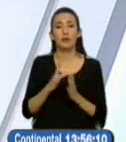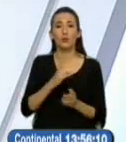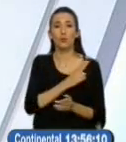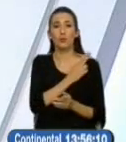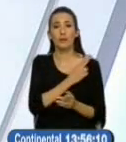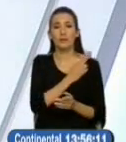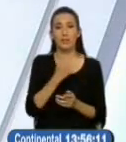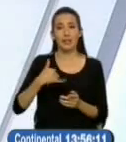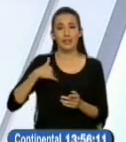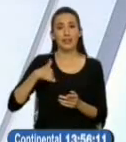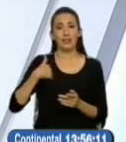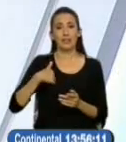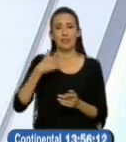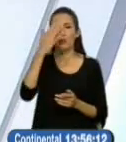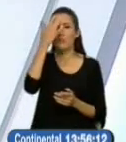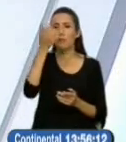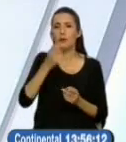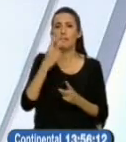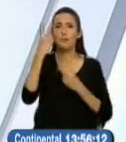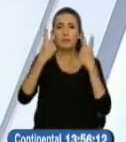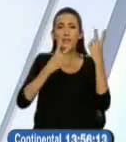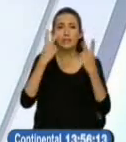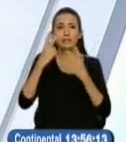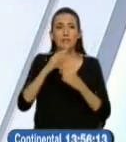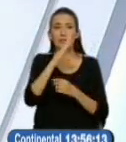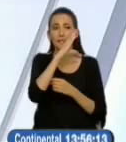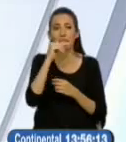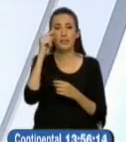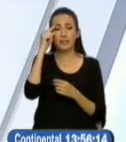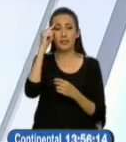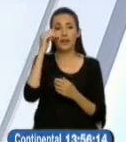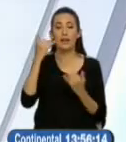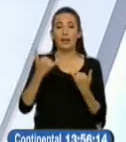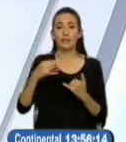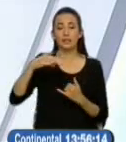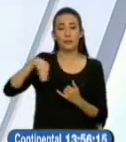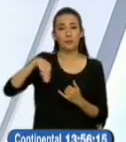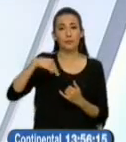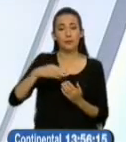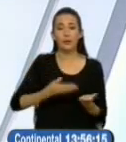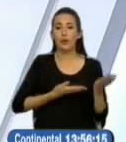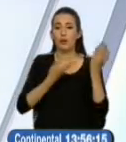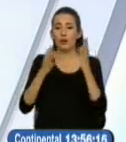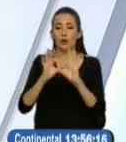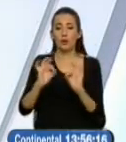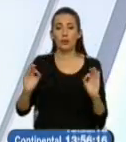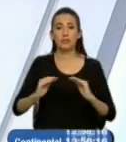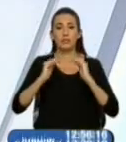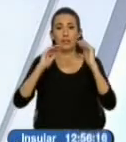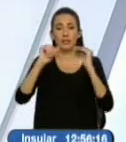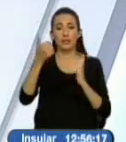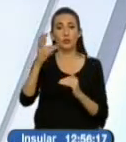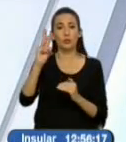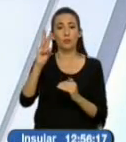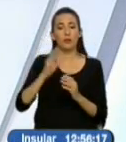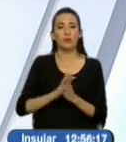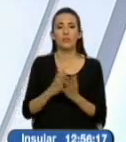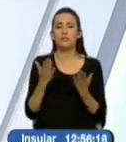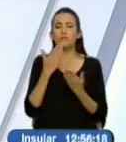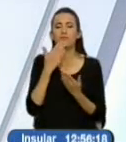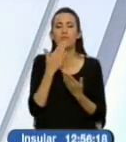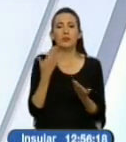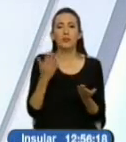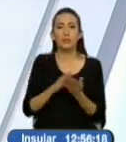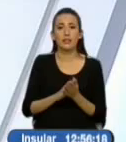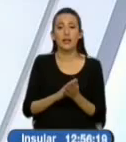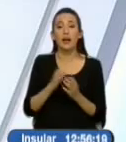por la visita del presidente de Ecuador, Rafael Correa, quien este miércoles va a recibir su doctorado honoris causa número 16 en reconocimiento a su